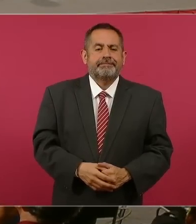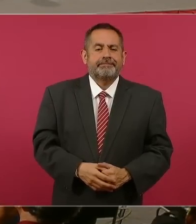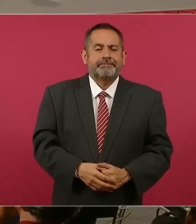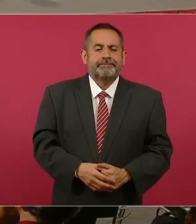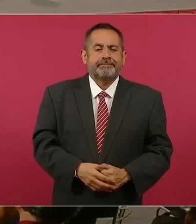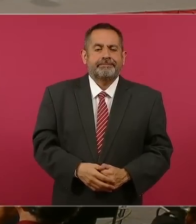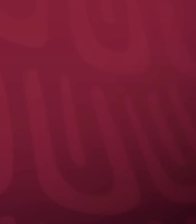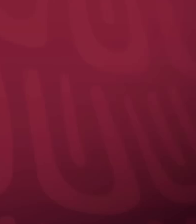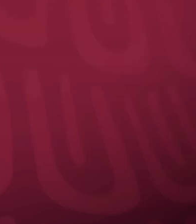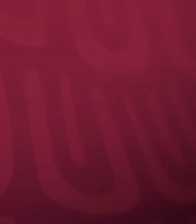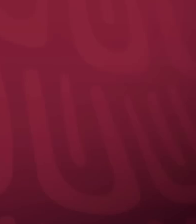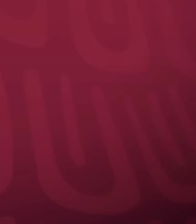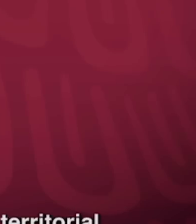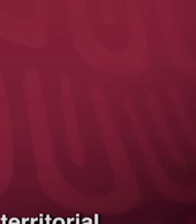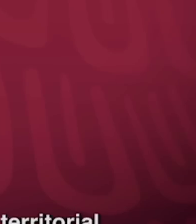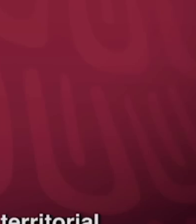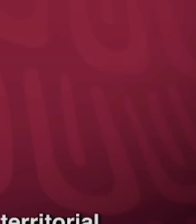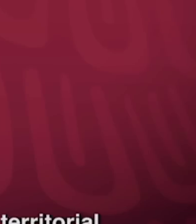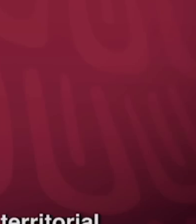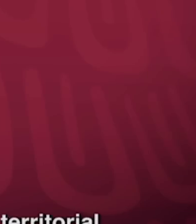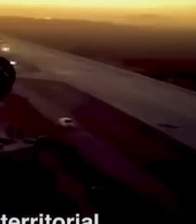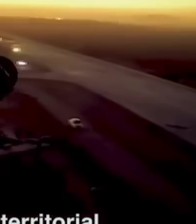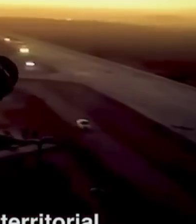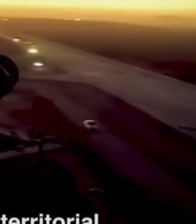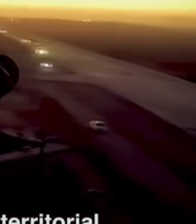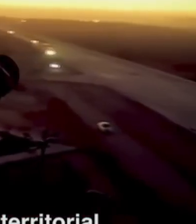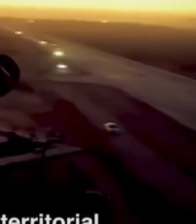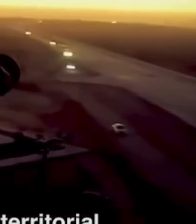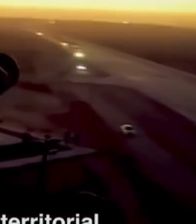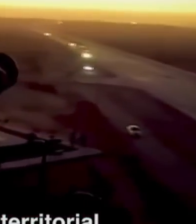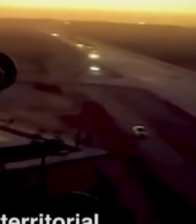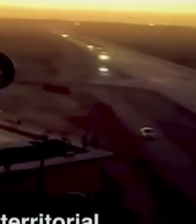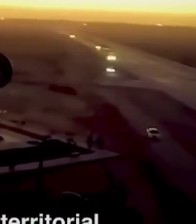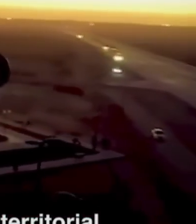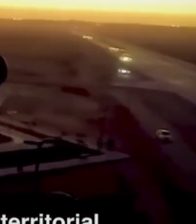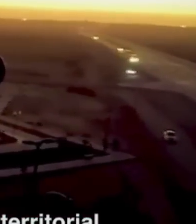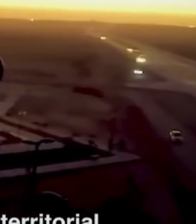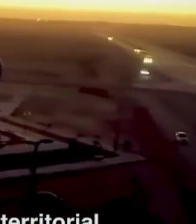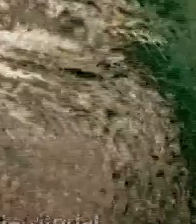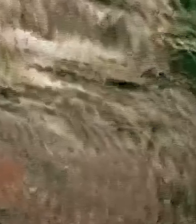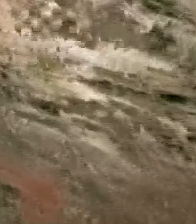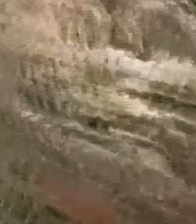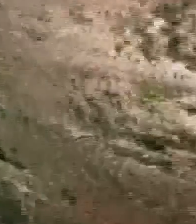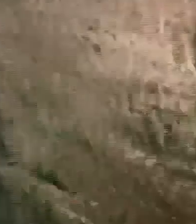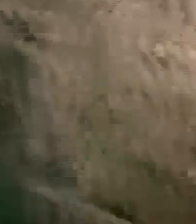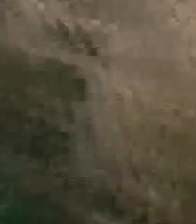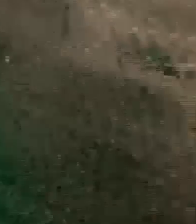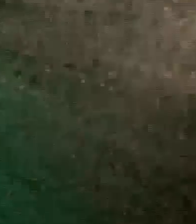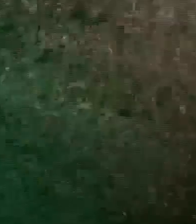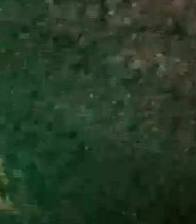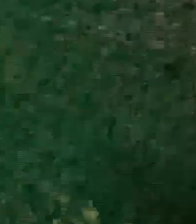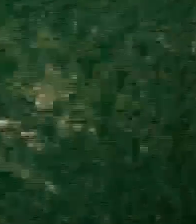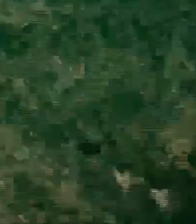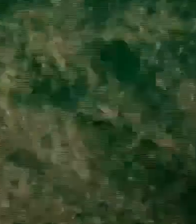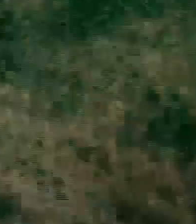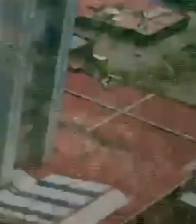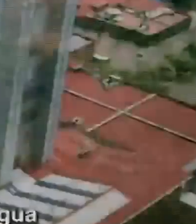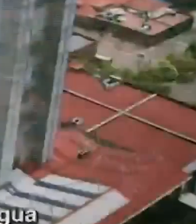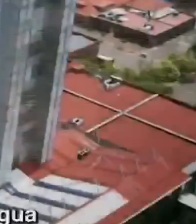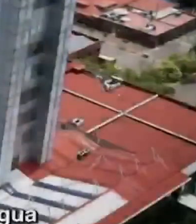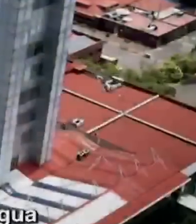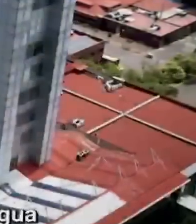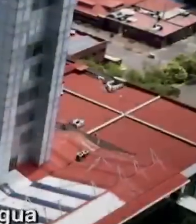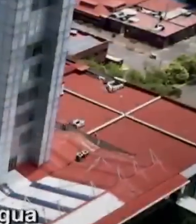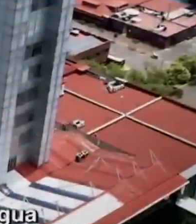El Plan de Justicia para el Pueblo Yaqui es una respuesta del Gobierno de México al despojo territorial y a los agravios contra esa etnia.